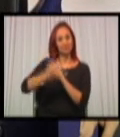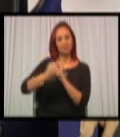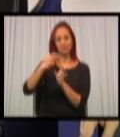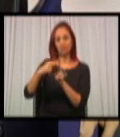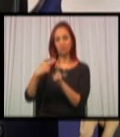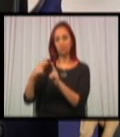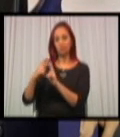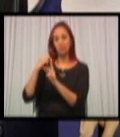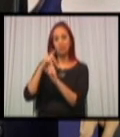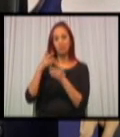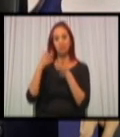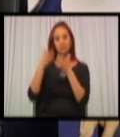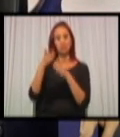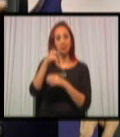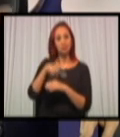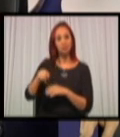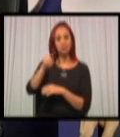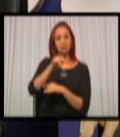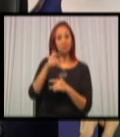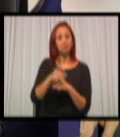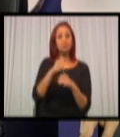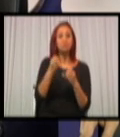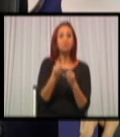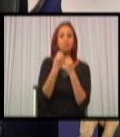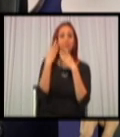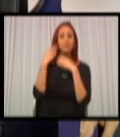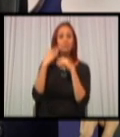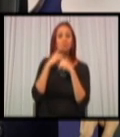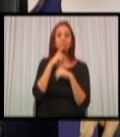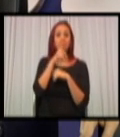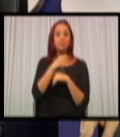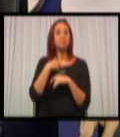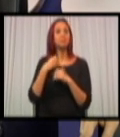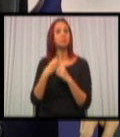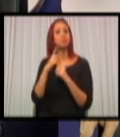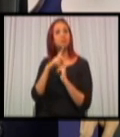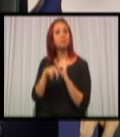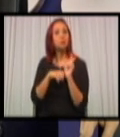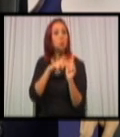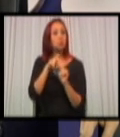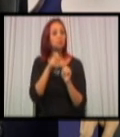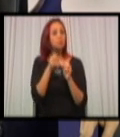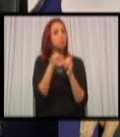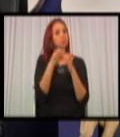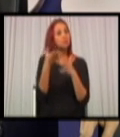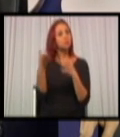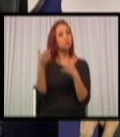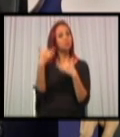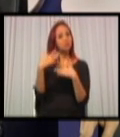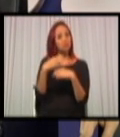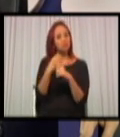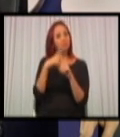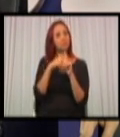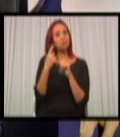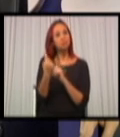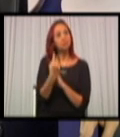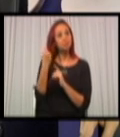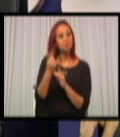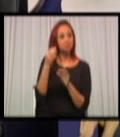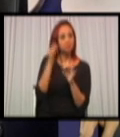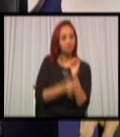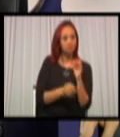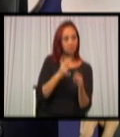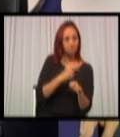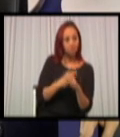corto para llevarles a ustedes tanta información. Realmente tenemos muchas preguntas, muchas cosas que hacer, pero siempre se nos acorta el